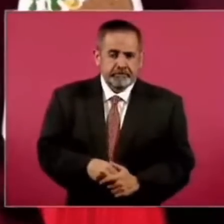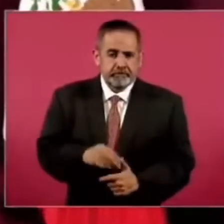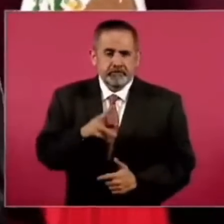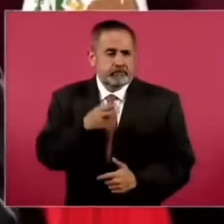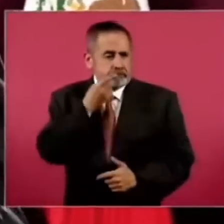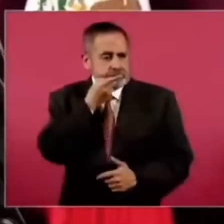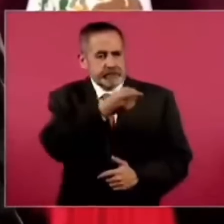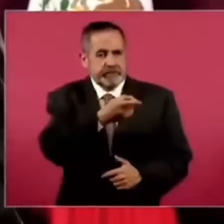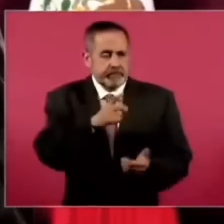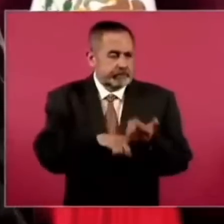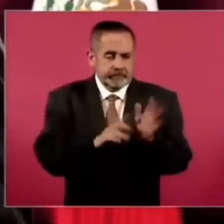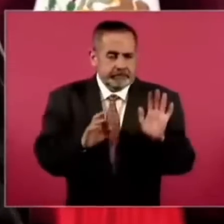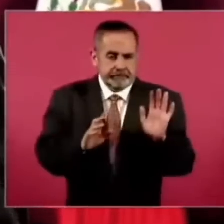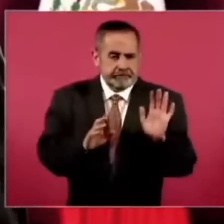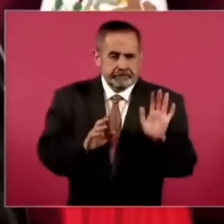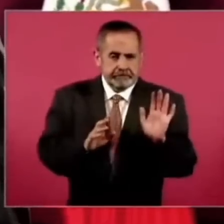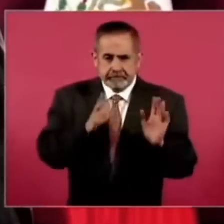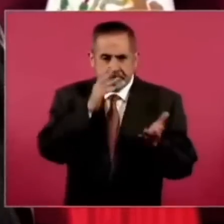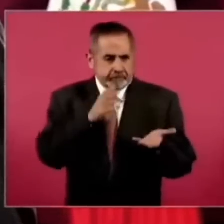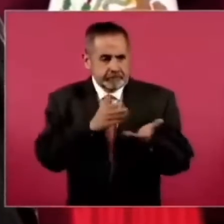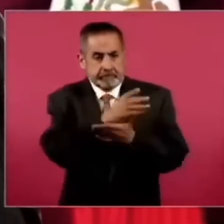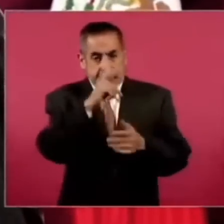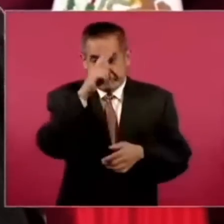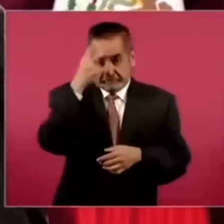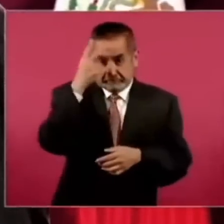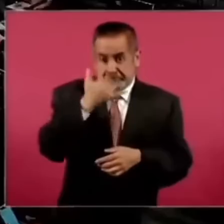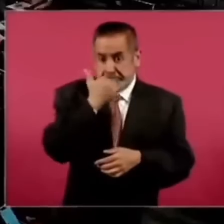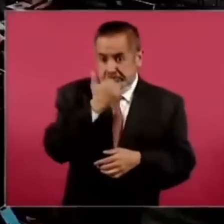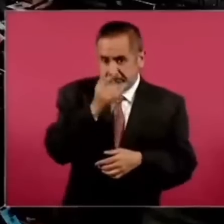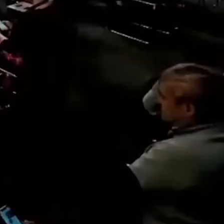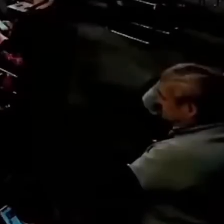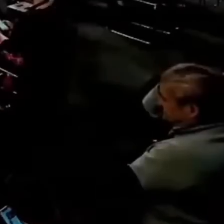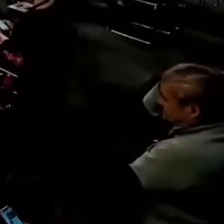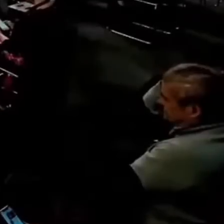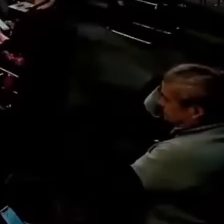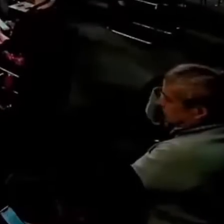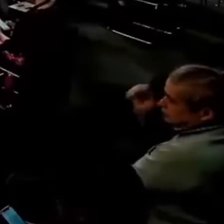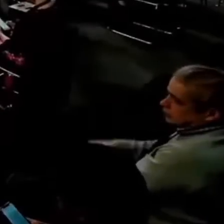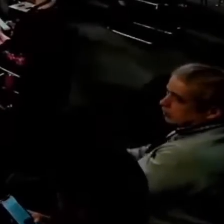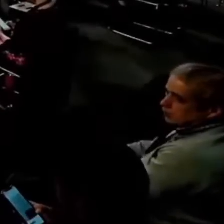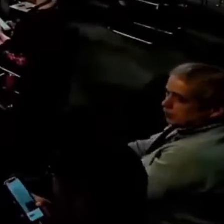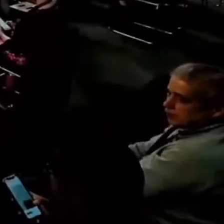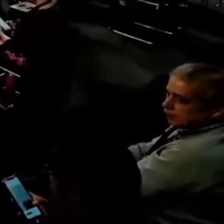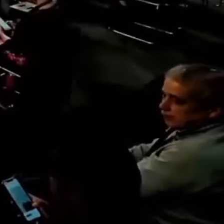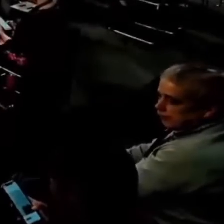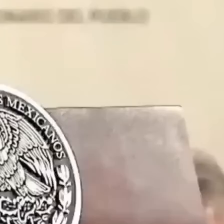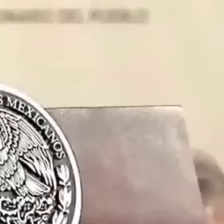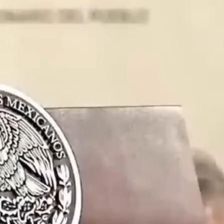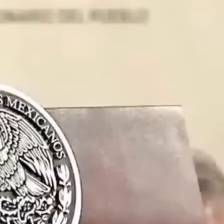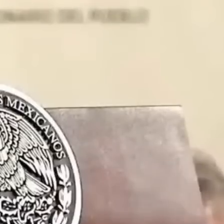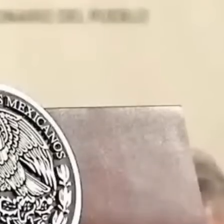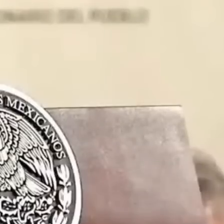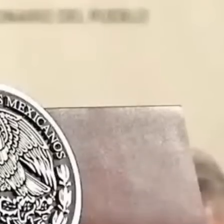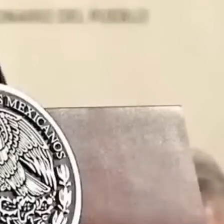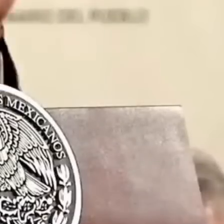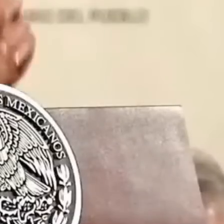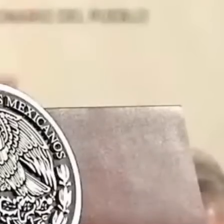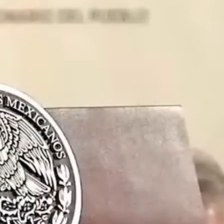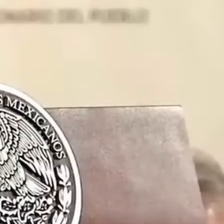que también no se debe de malinterpretar, de que resuelva a